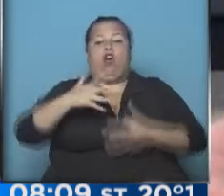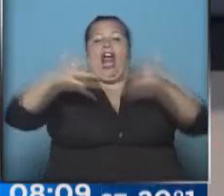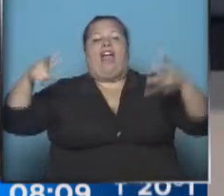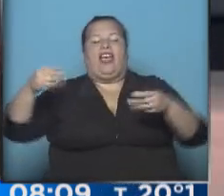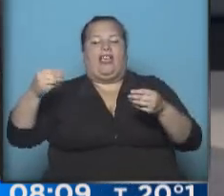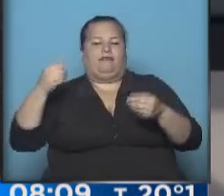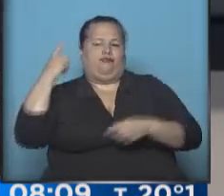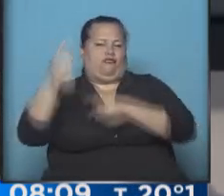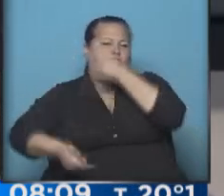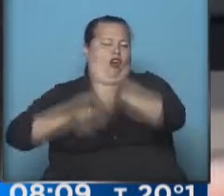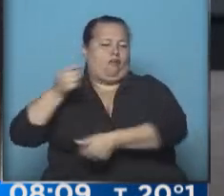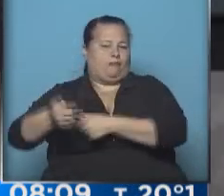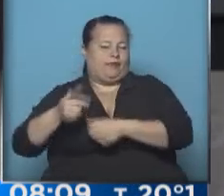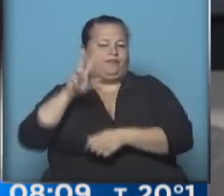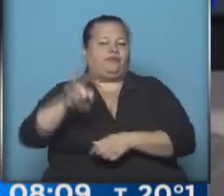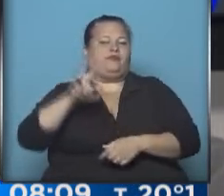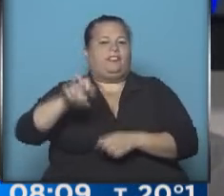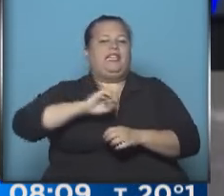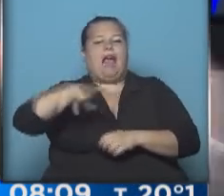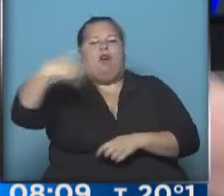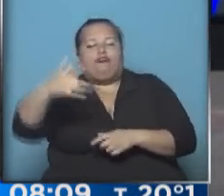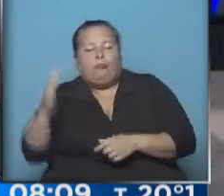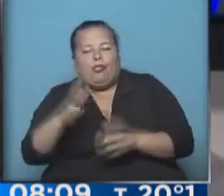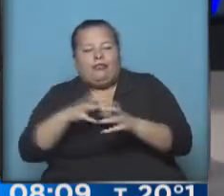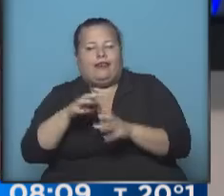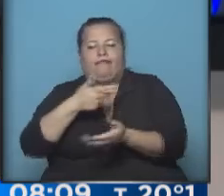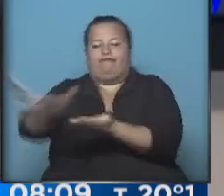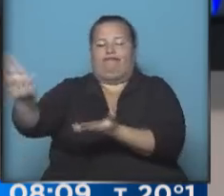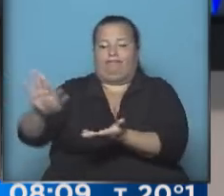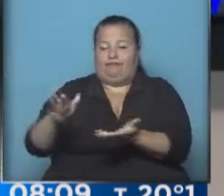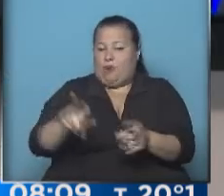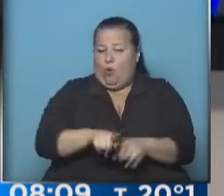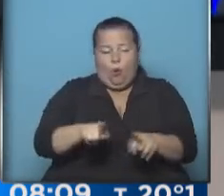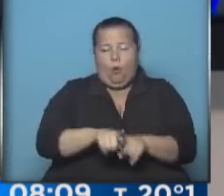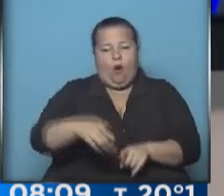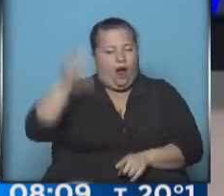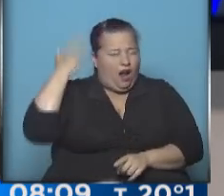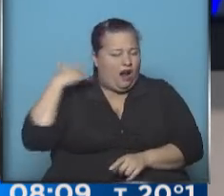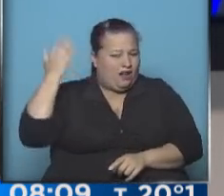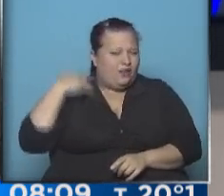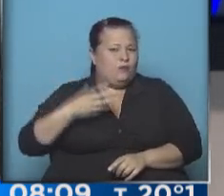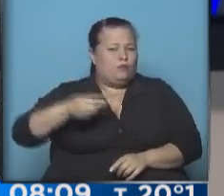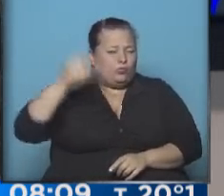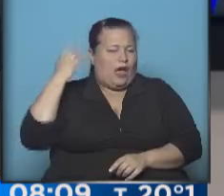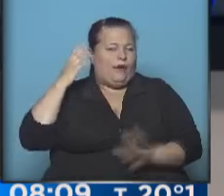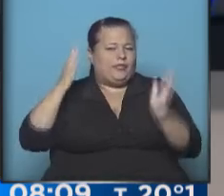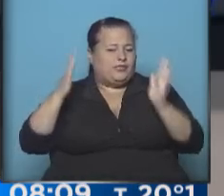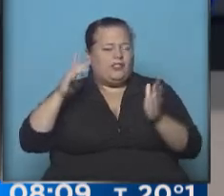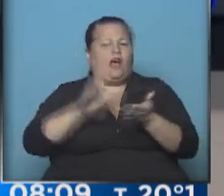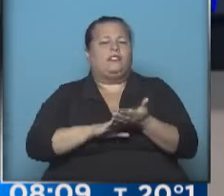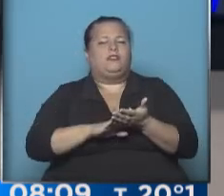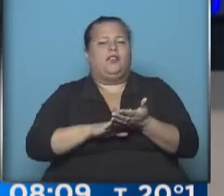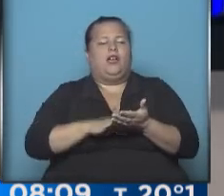va a hacer es le va a comprar o le va alquilar el campo al pequeño productor y lo desplaza qué es lo que vino pasando en muchos periodos